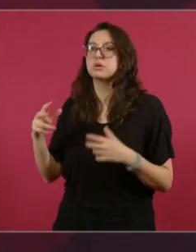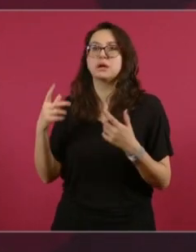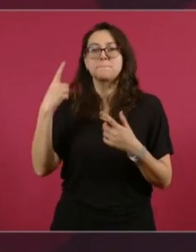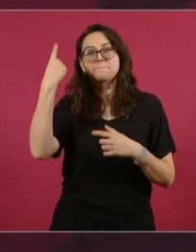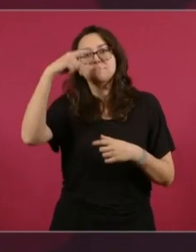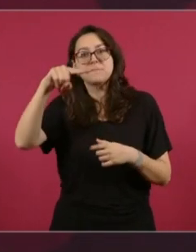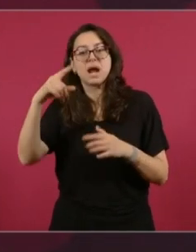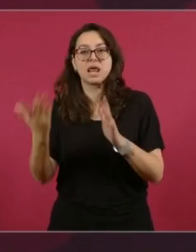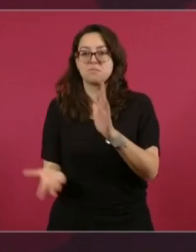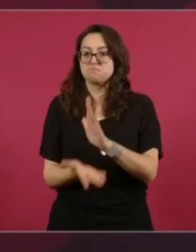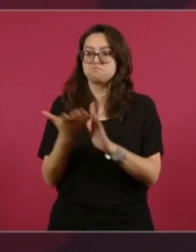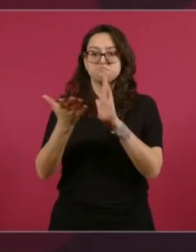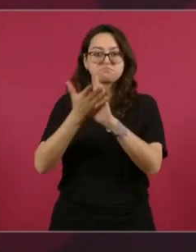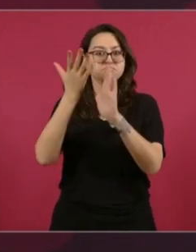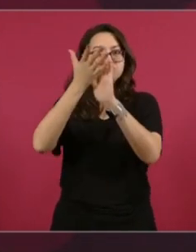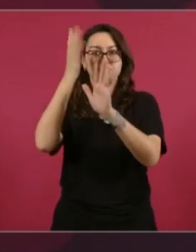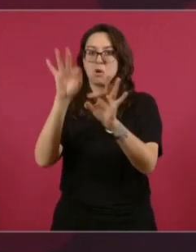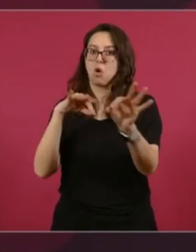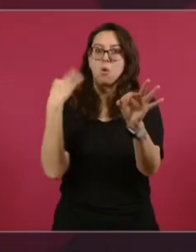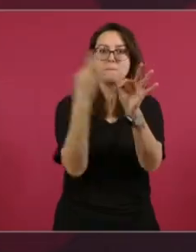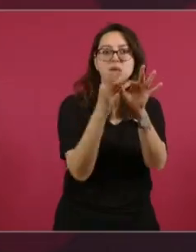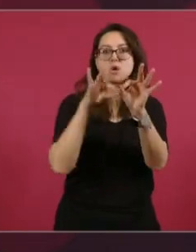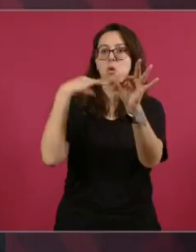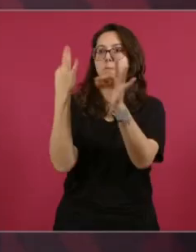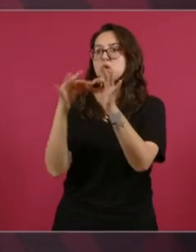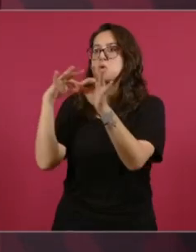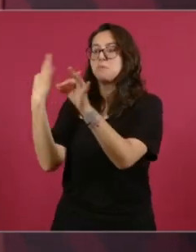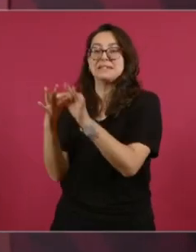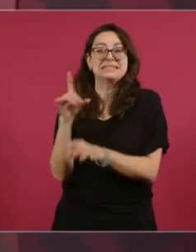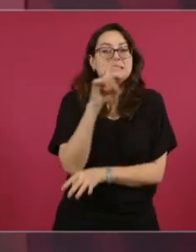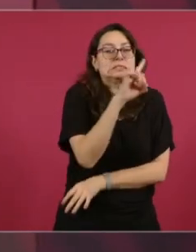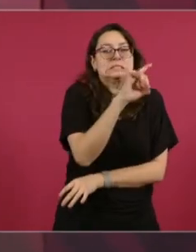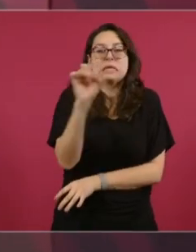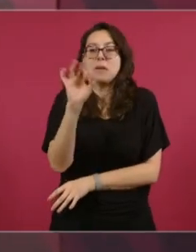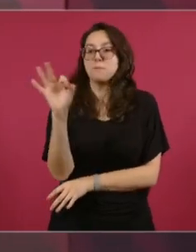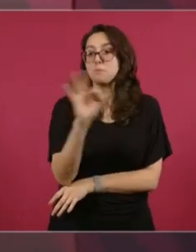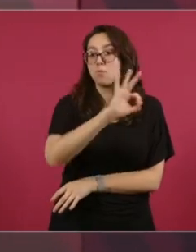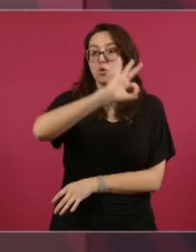terminar todas las obras, no dejar